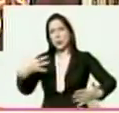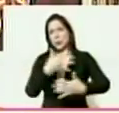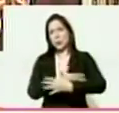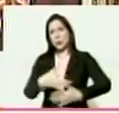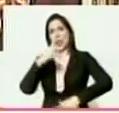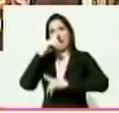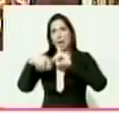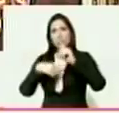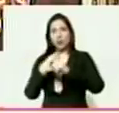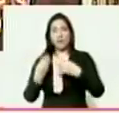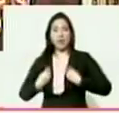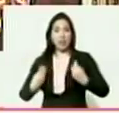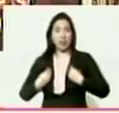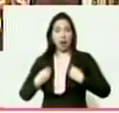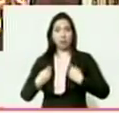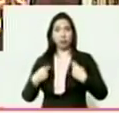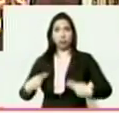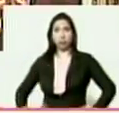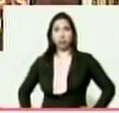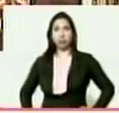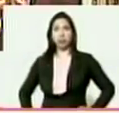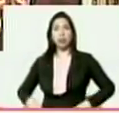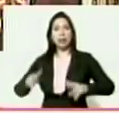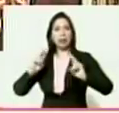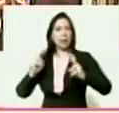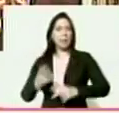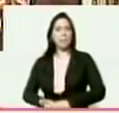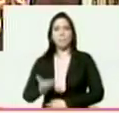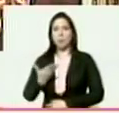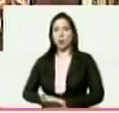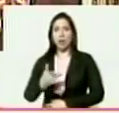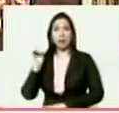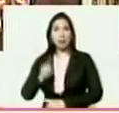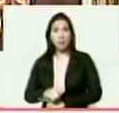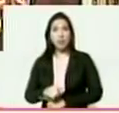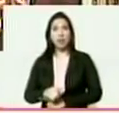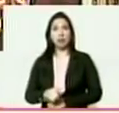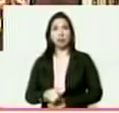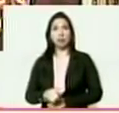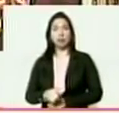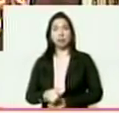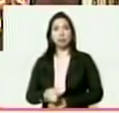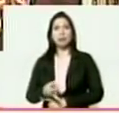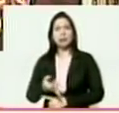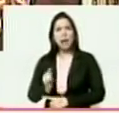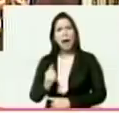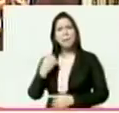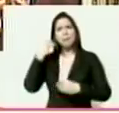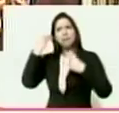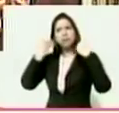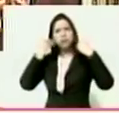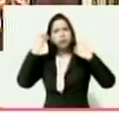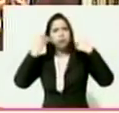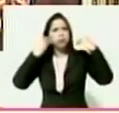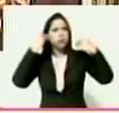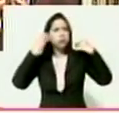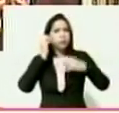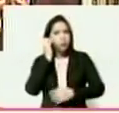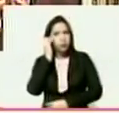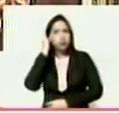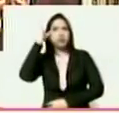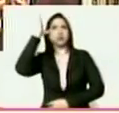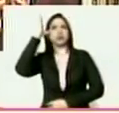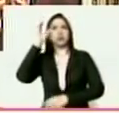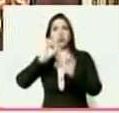humana. Es un tema vital que también está hoy gravitando en las capacidades